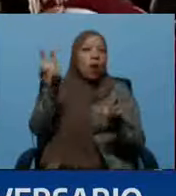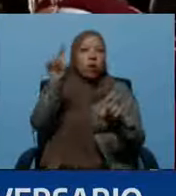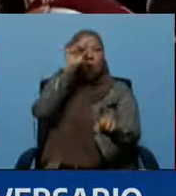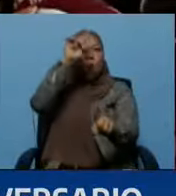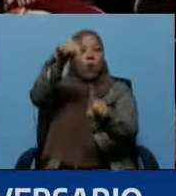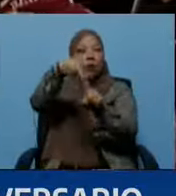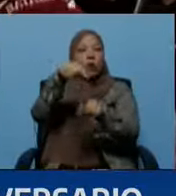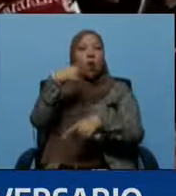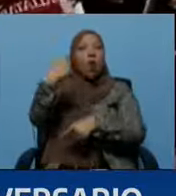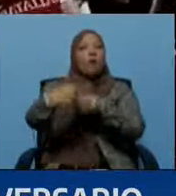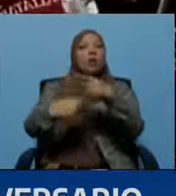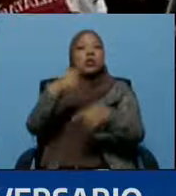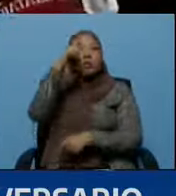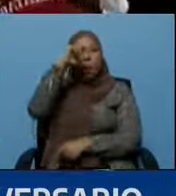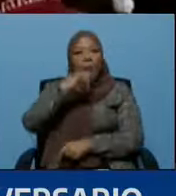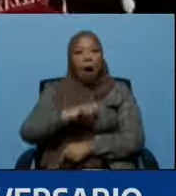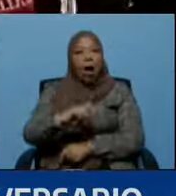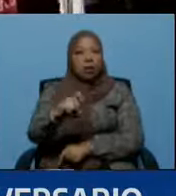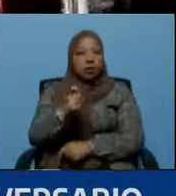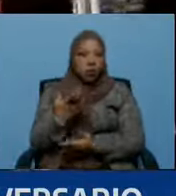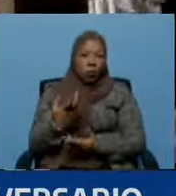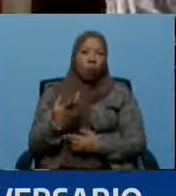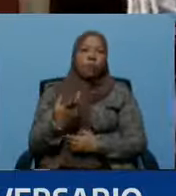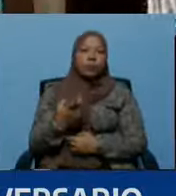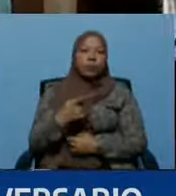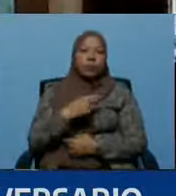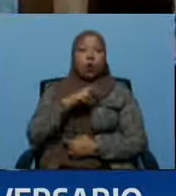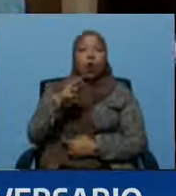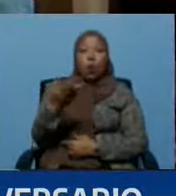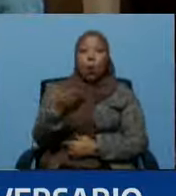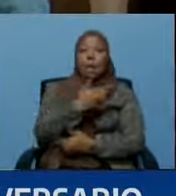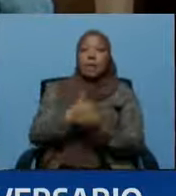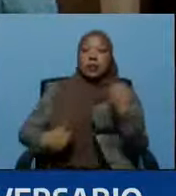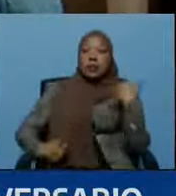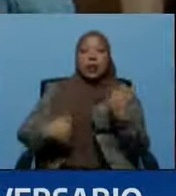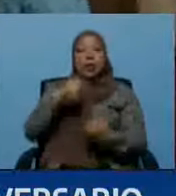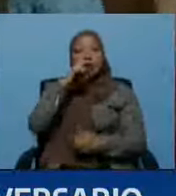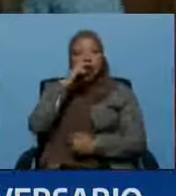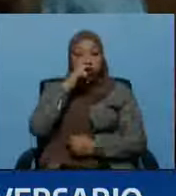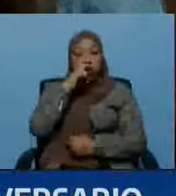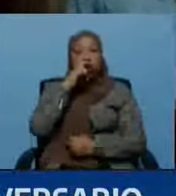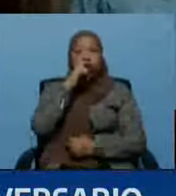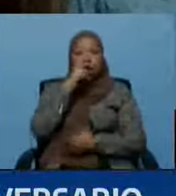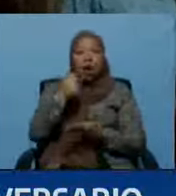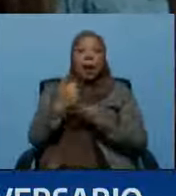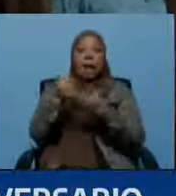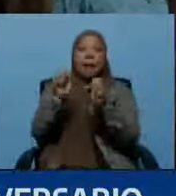avecinan en los años venideros a nuestra patria. Usted enaltece